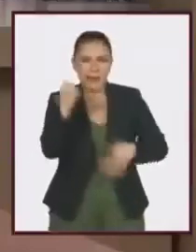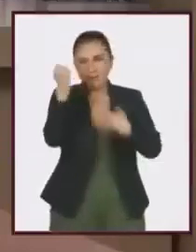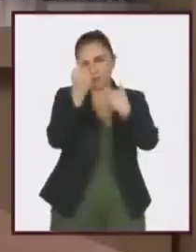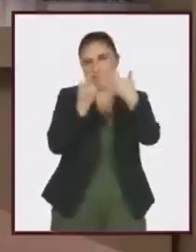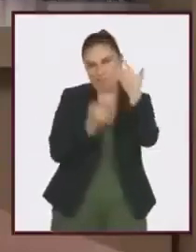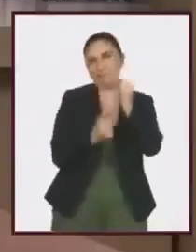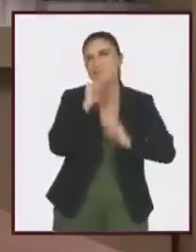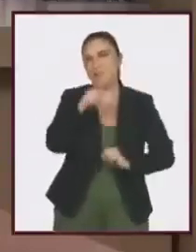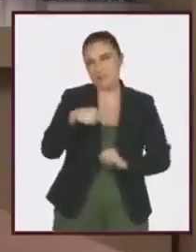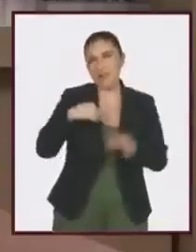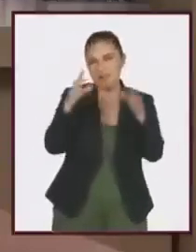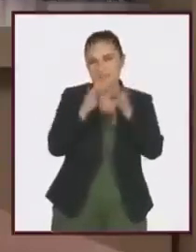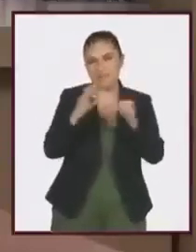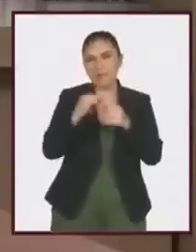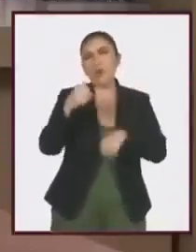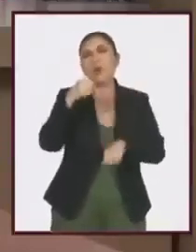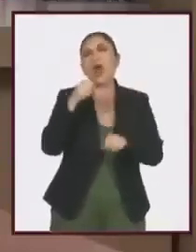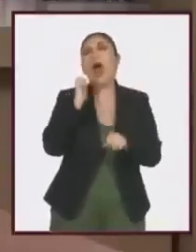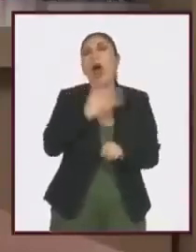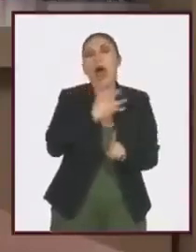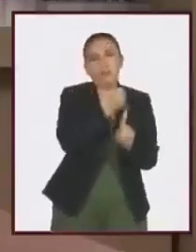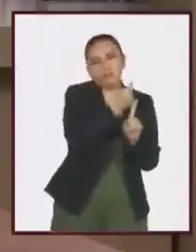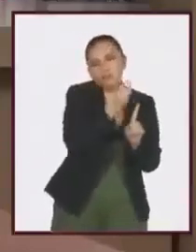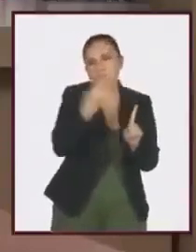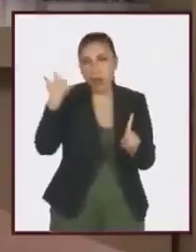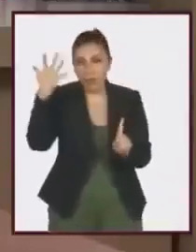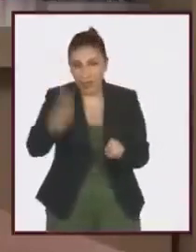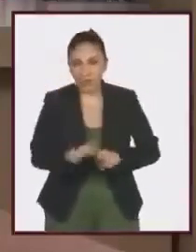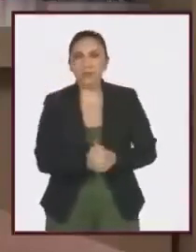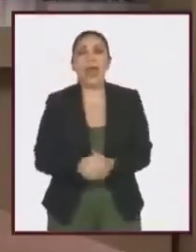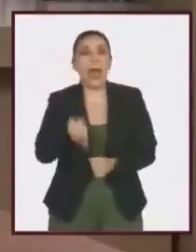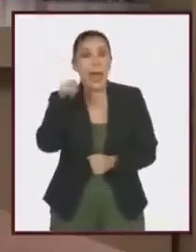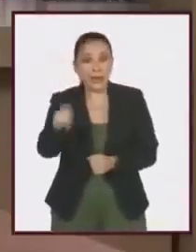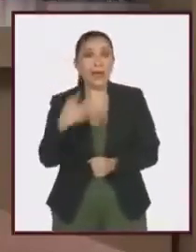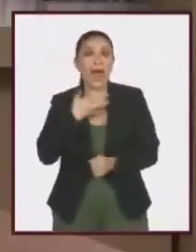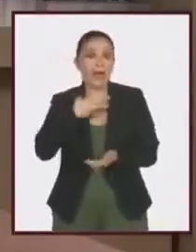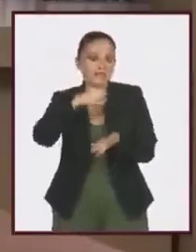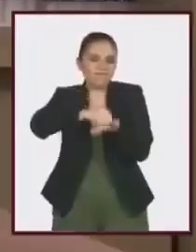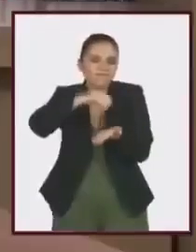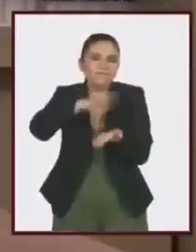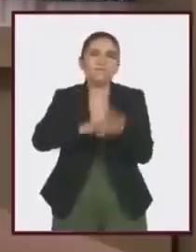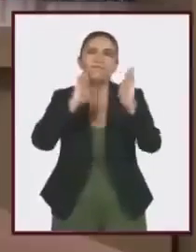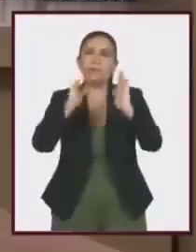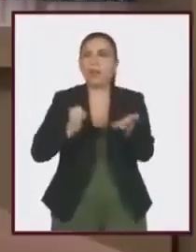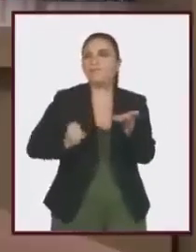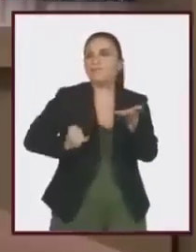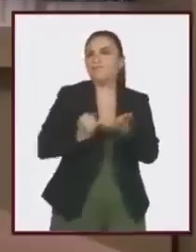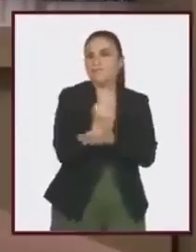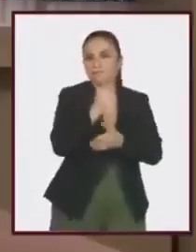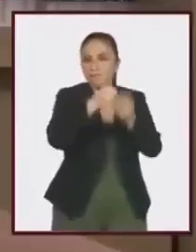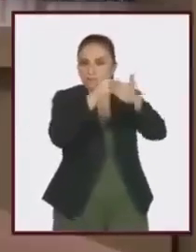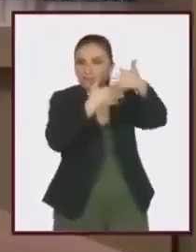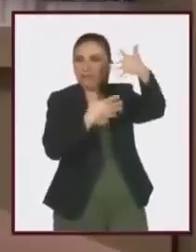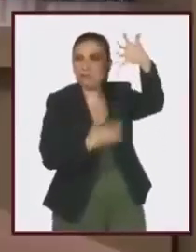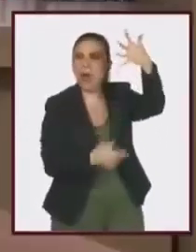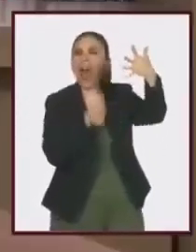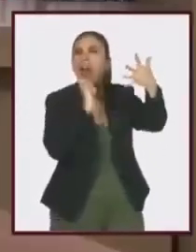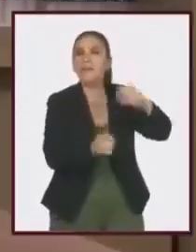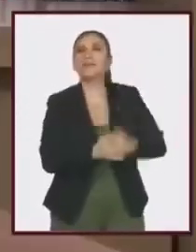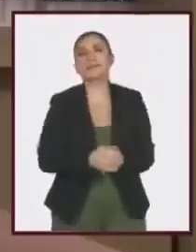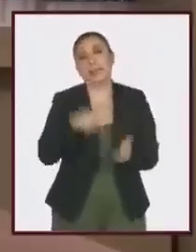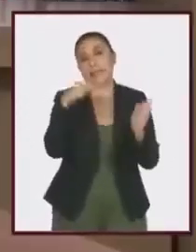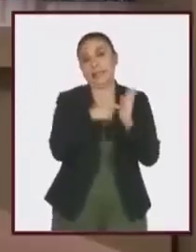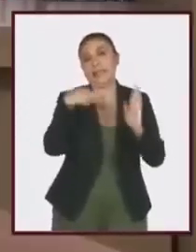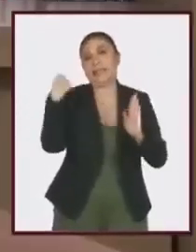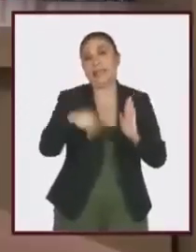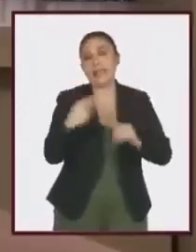les decía son 10, se concretan ya de manera curricular en lo que hemos denominado